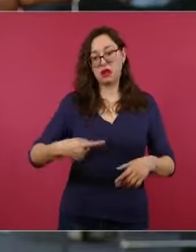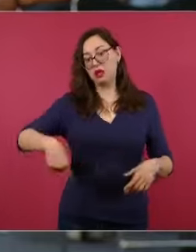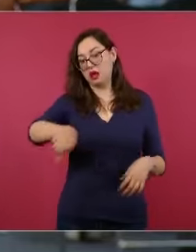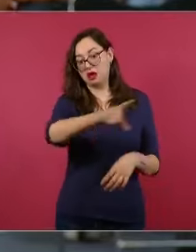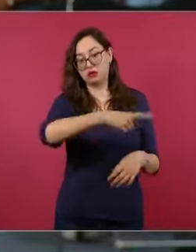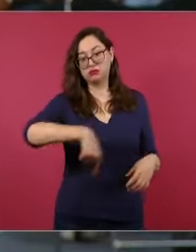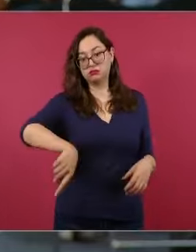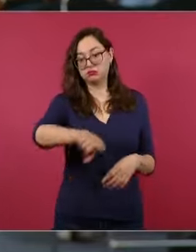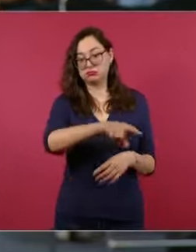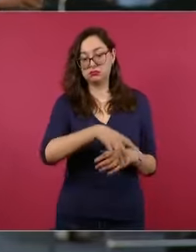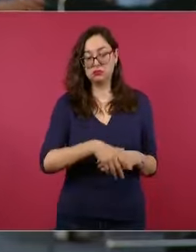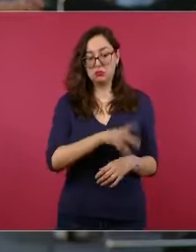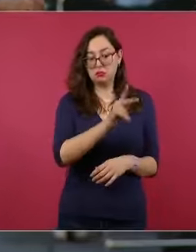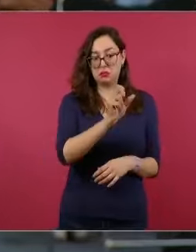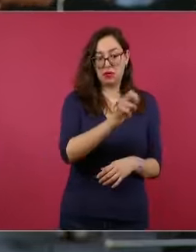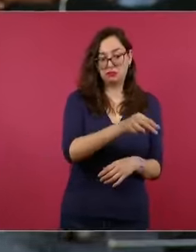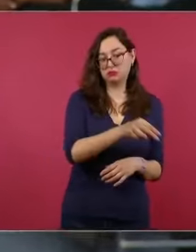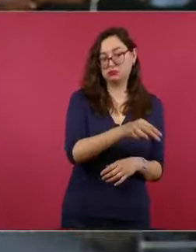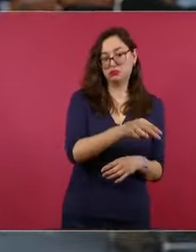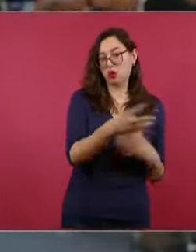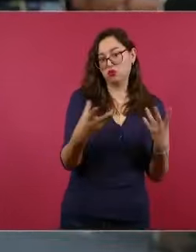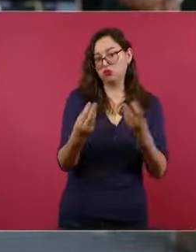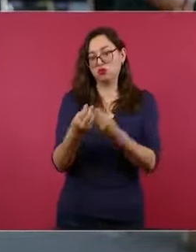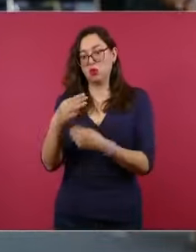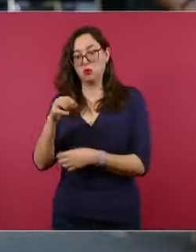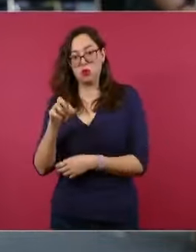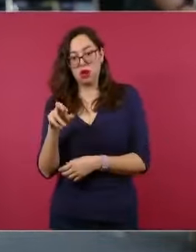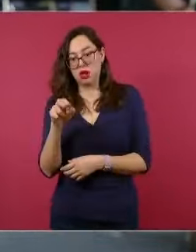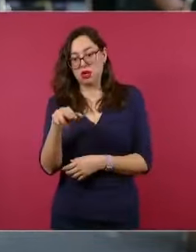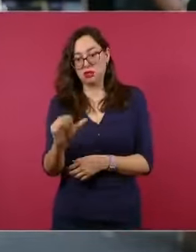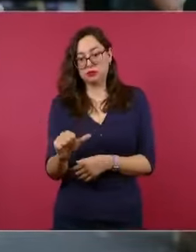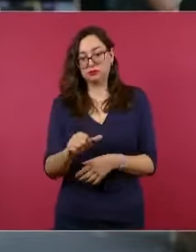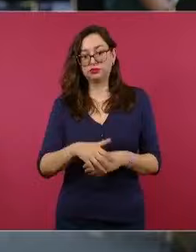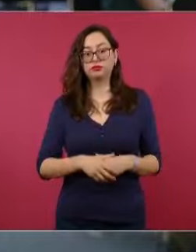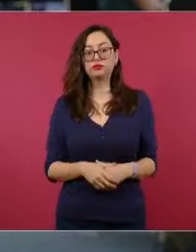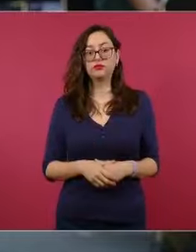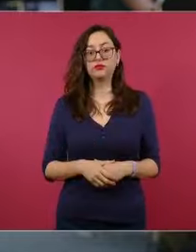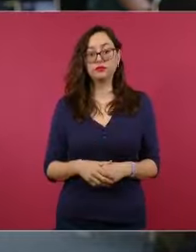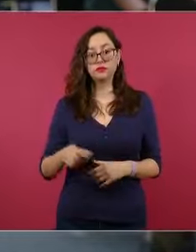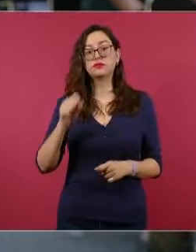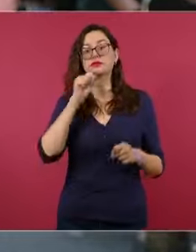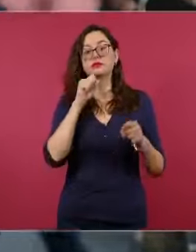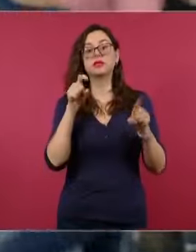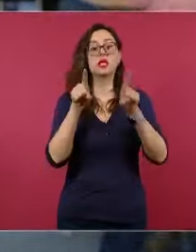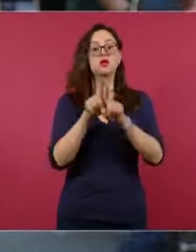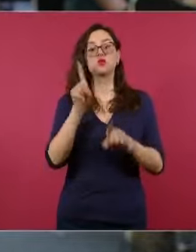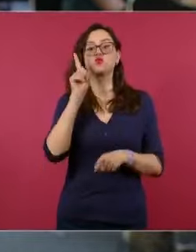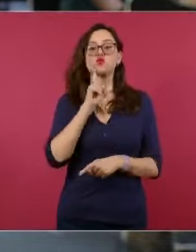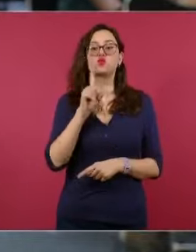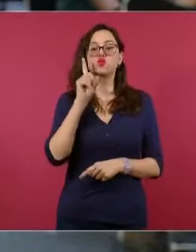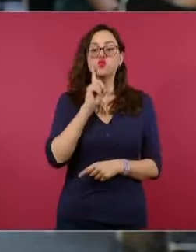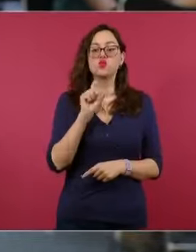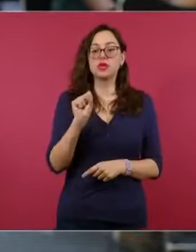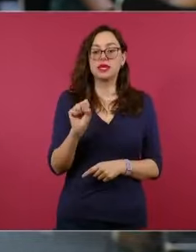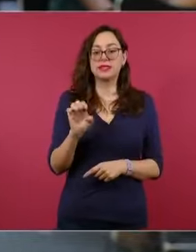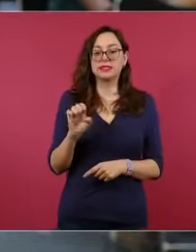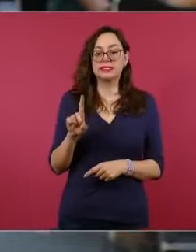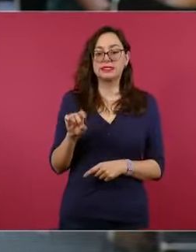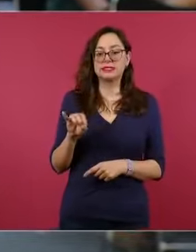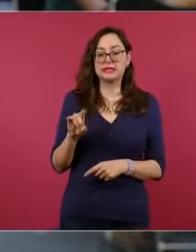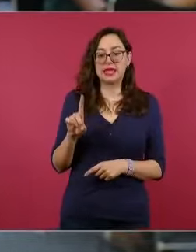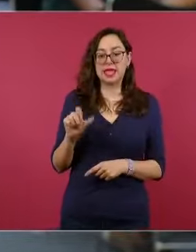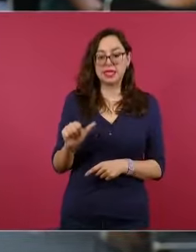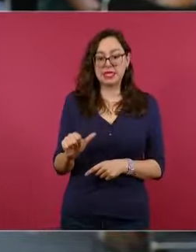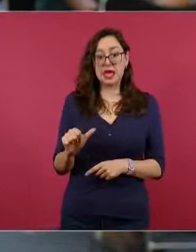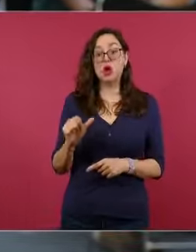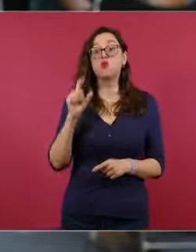de los 100000 millones de pesos Pues nada célida le pusieron una denuncia también esa que usted defiende